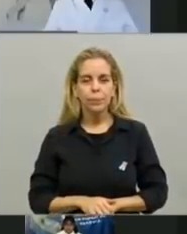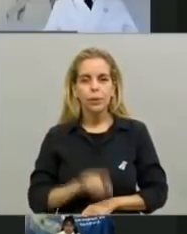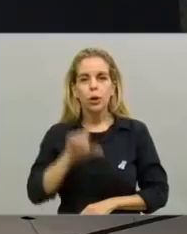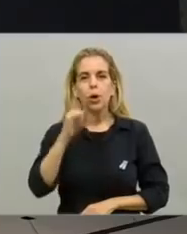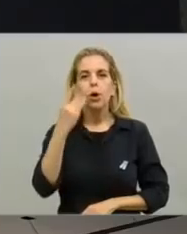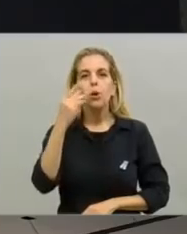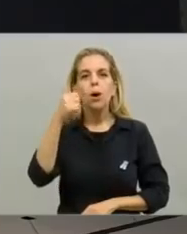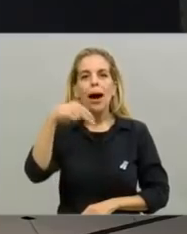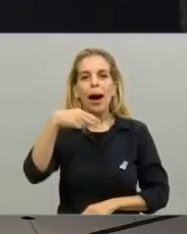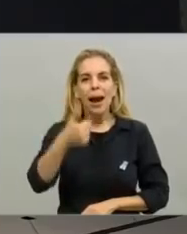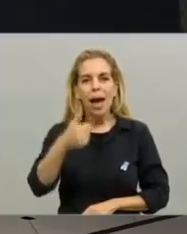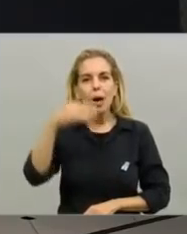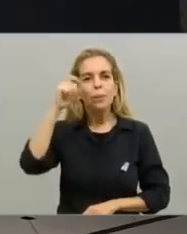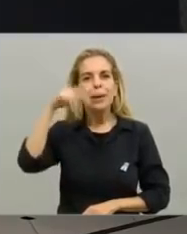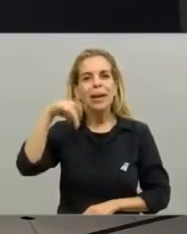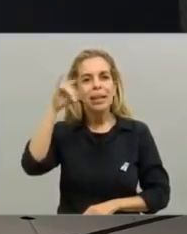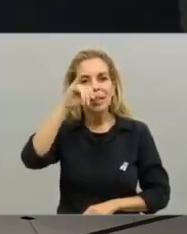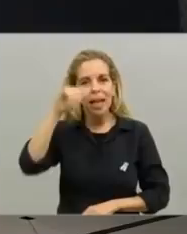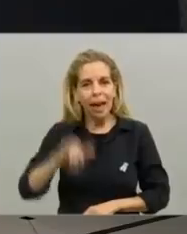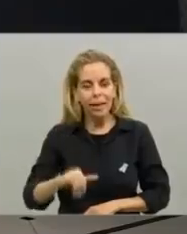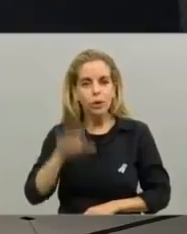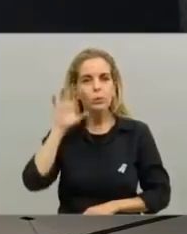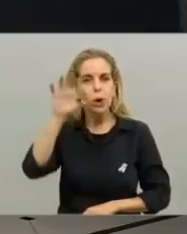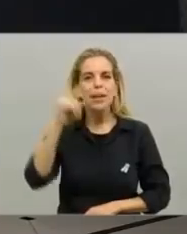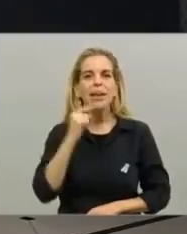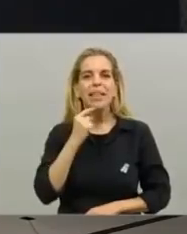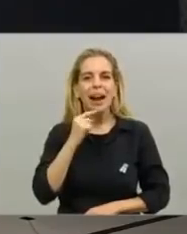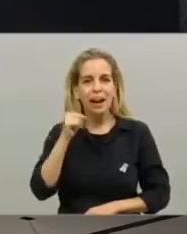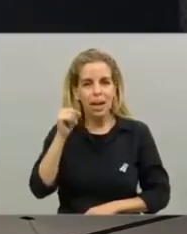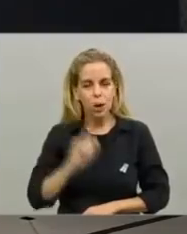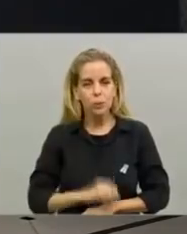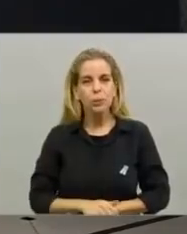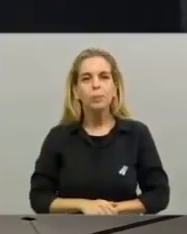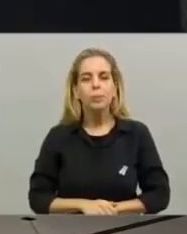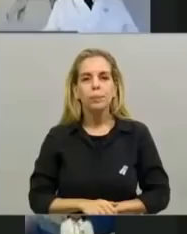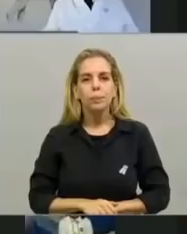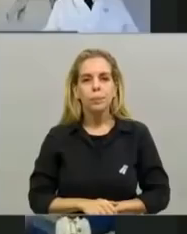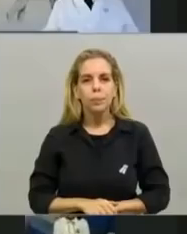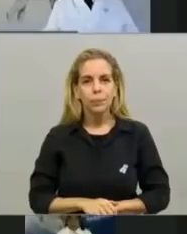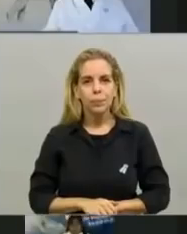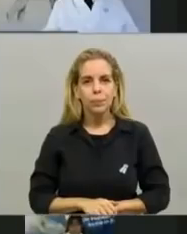Luana Julieta Méndez Preis de Entre Ríos.